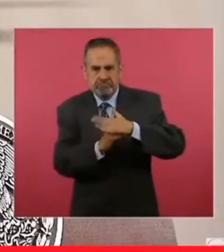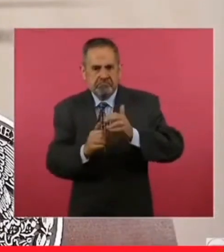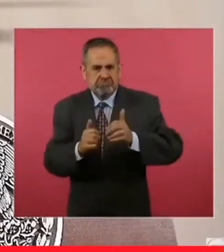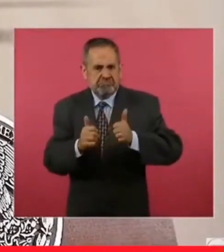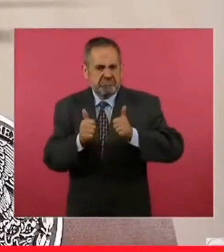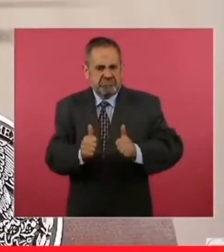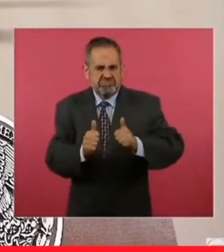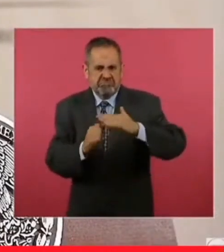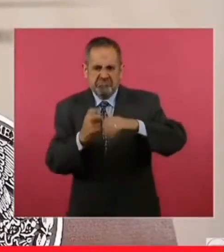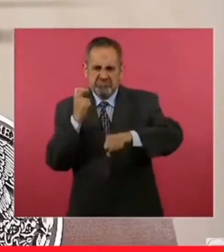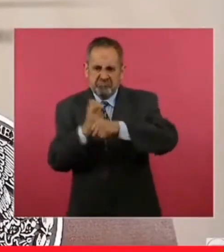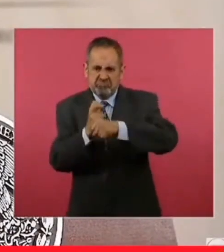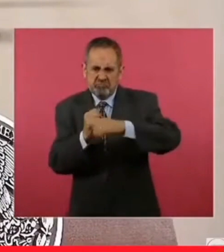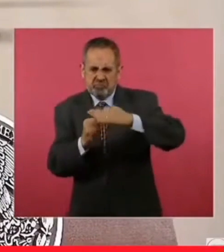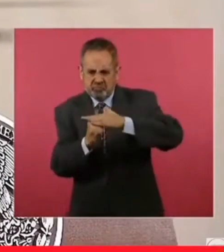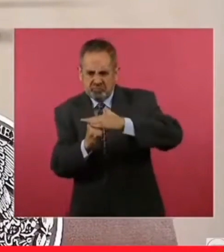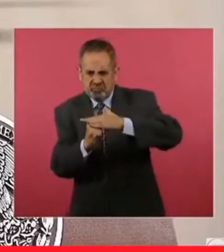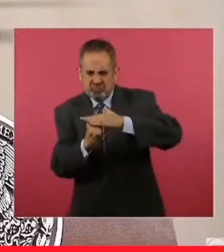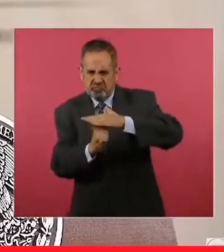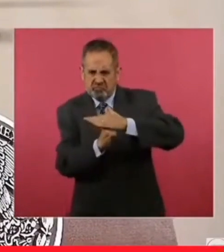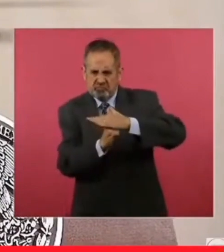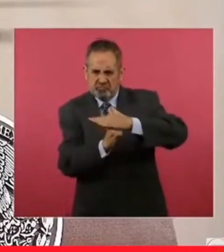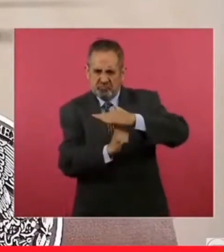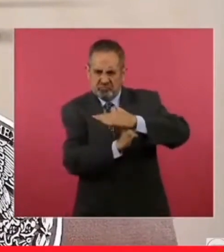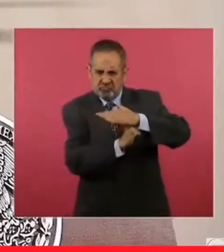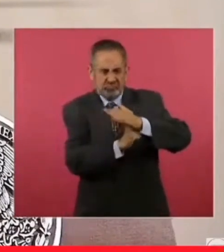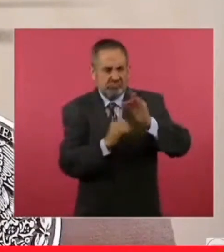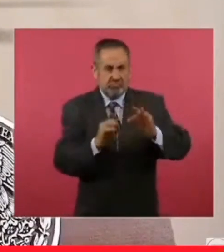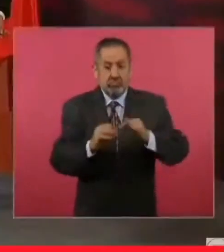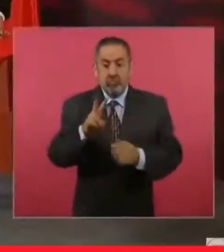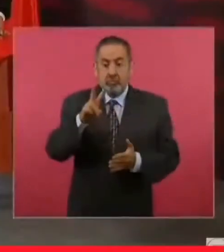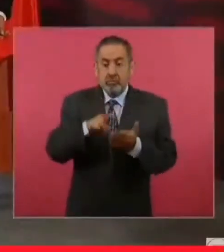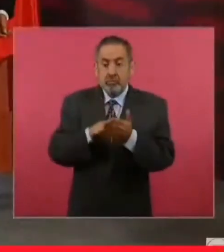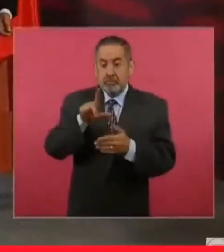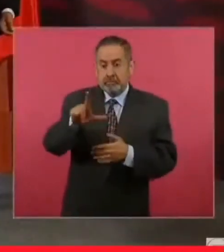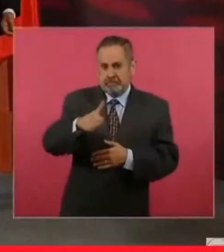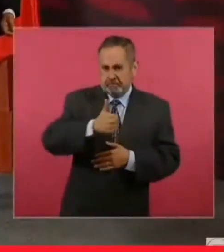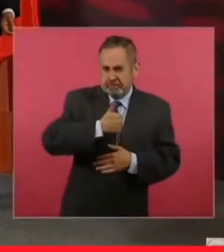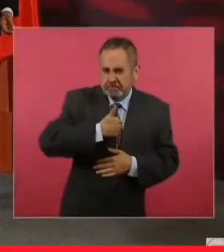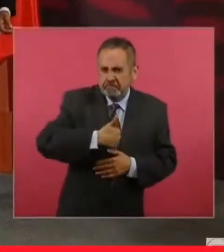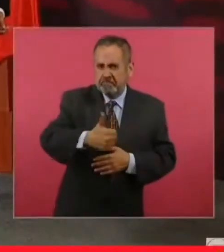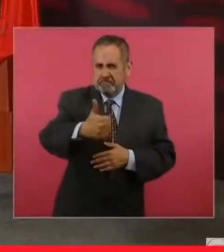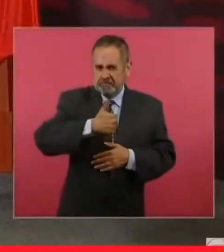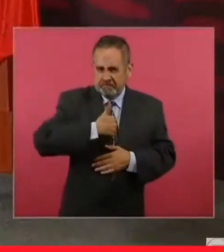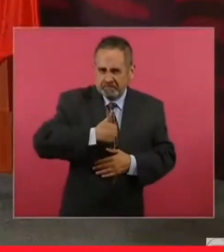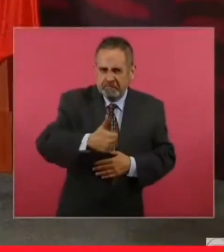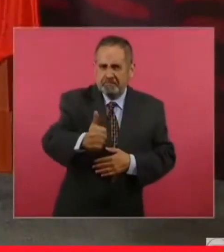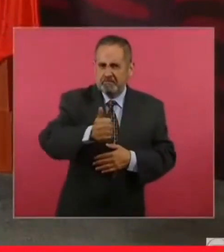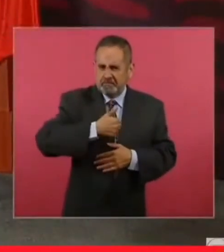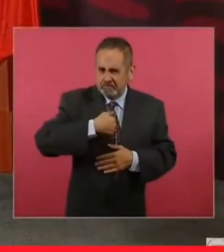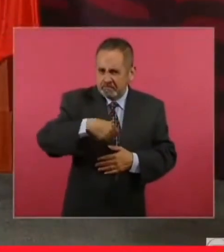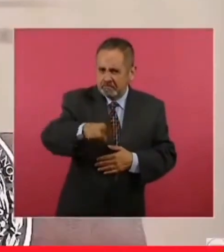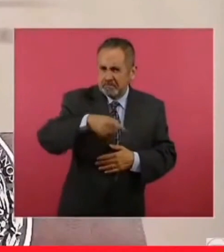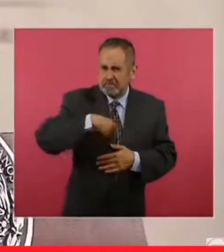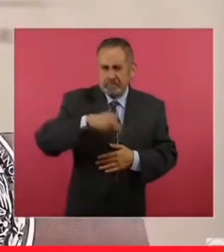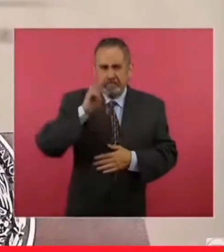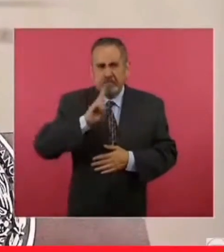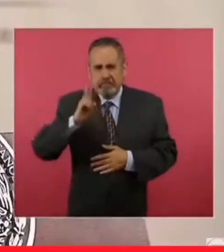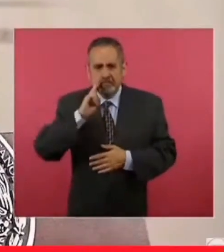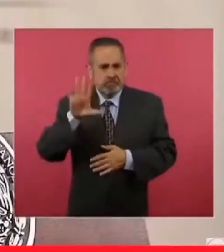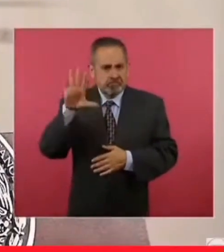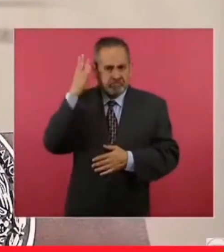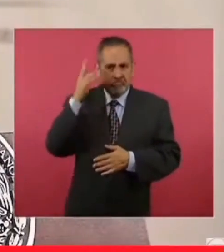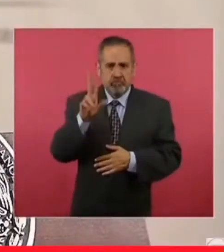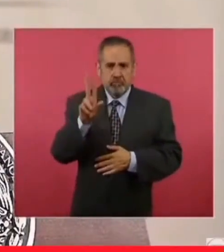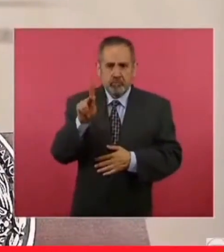pruebas estáticas, dinámicas. Se hicieron 2017 vueltas de trenes a operación, trenes en vacío, pero ya a velocidades de operación de